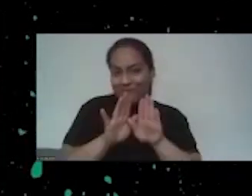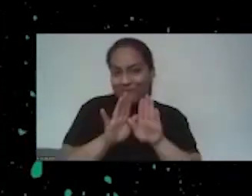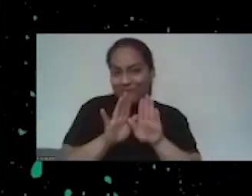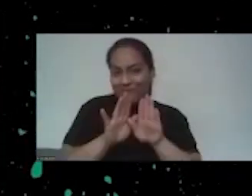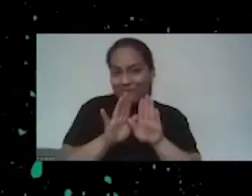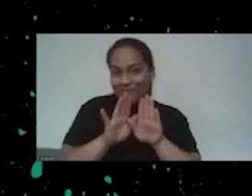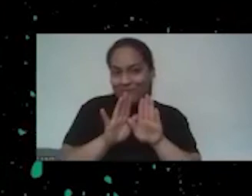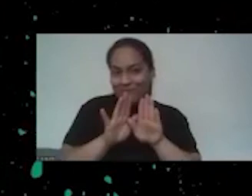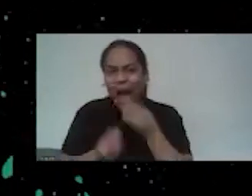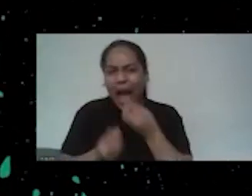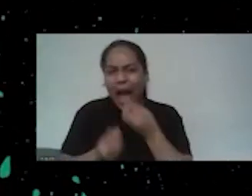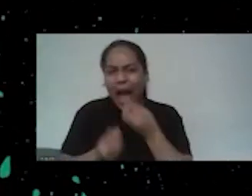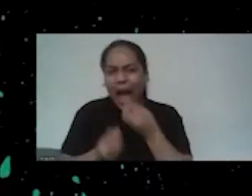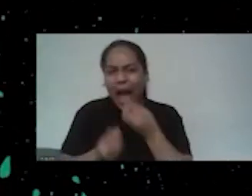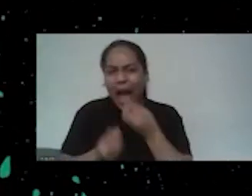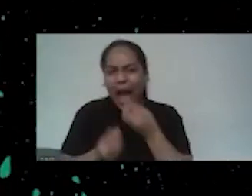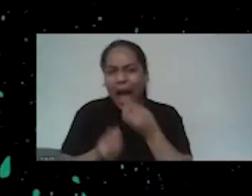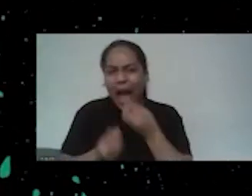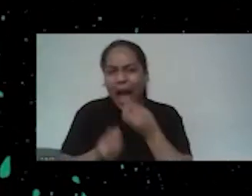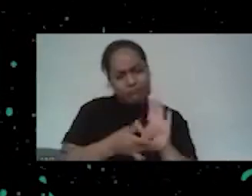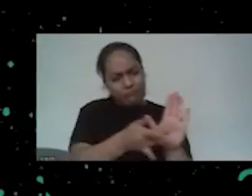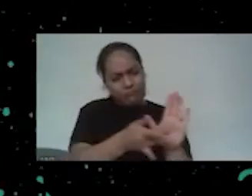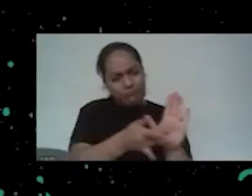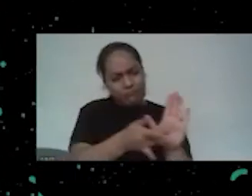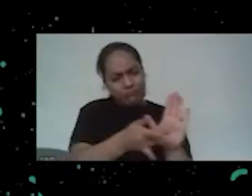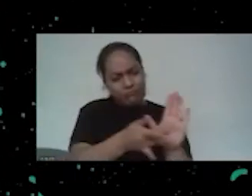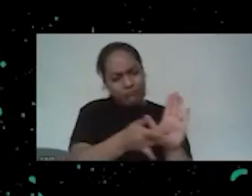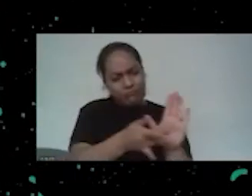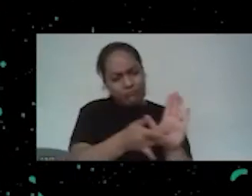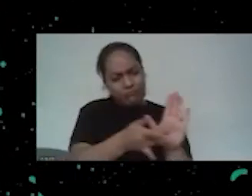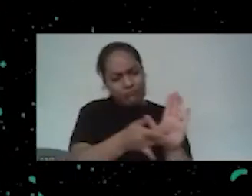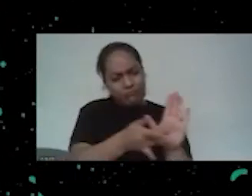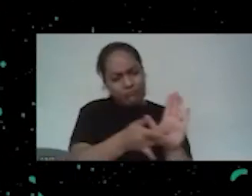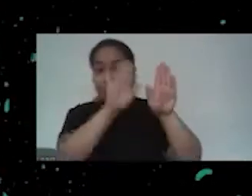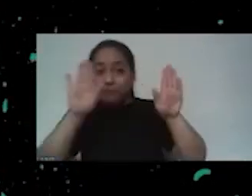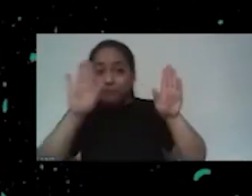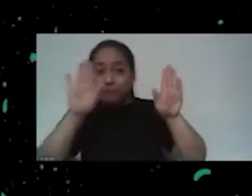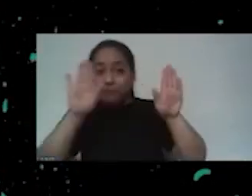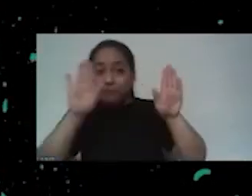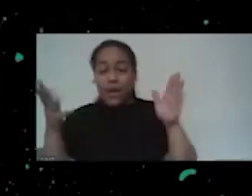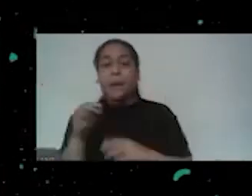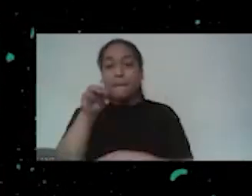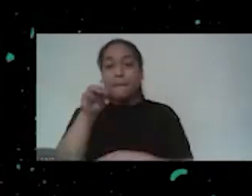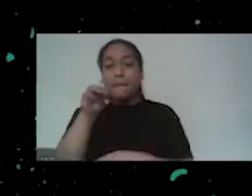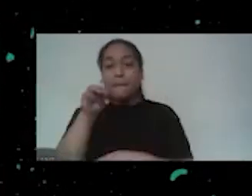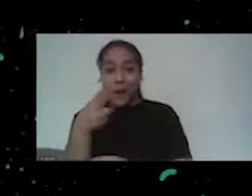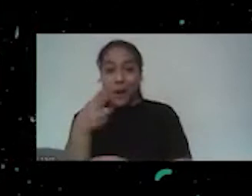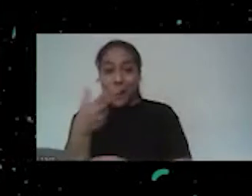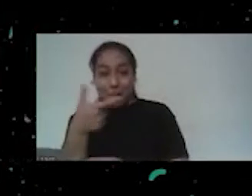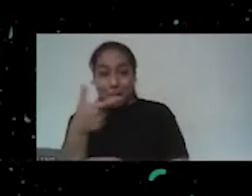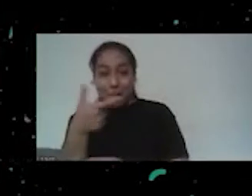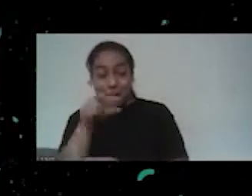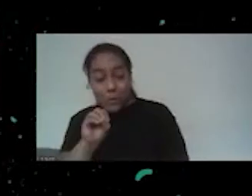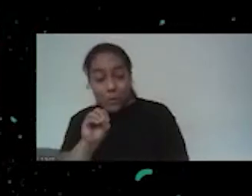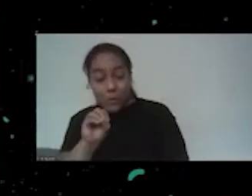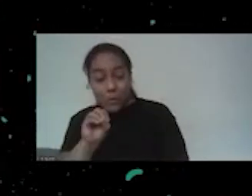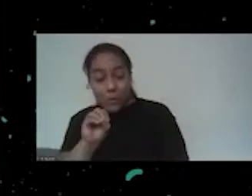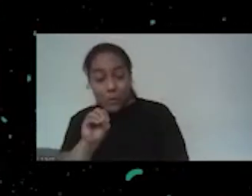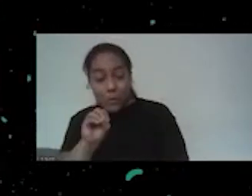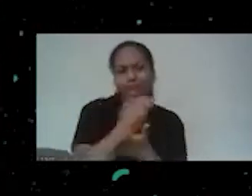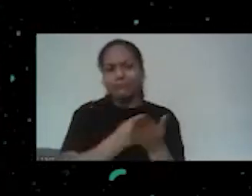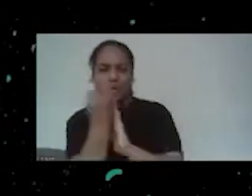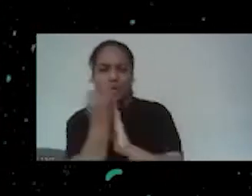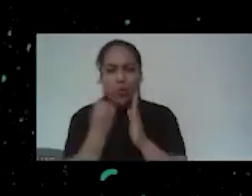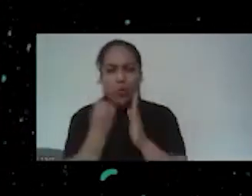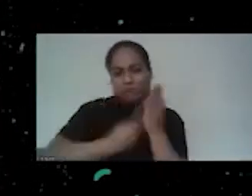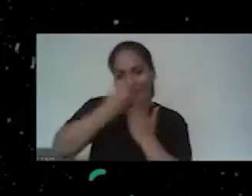visibilidad impresionante. Está en este momento en una exposición en El Mambo, donde están recogidos todos los dibujos de ese proyecto que